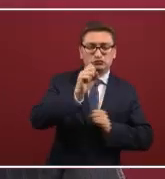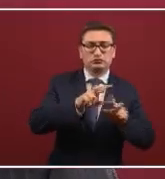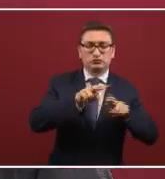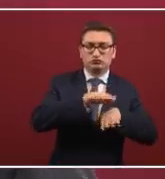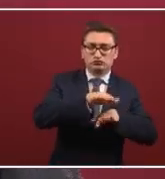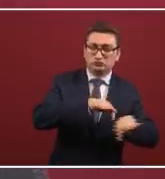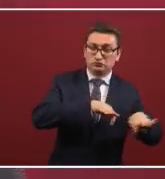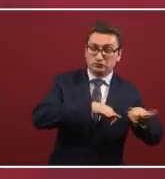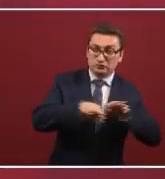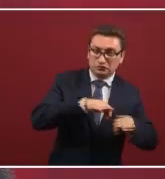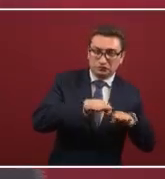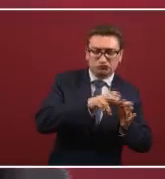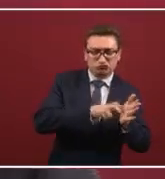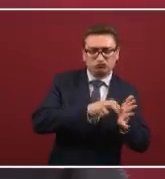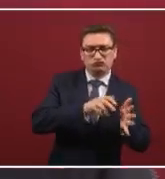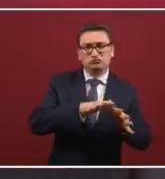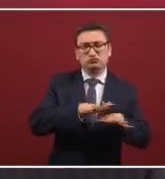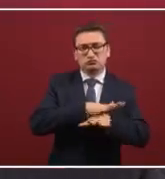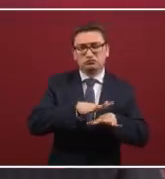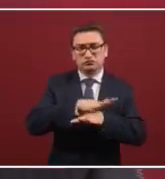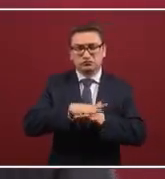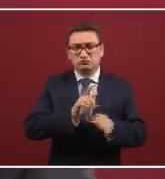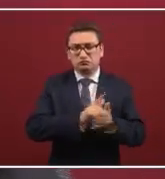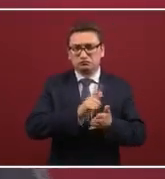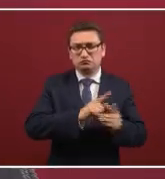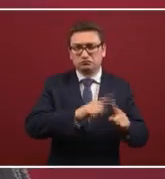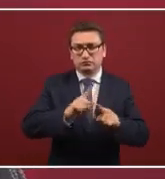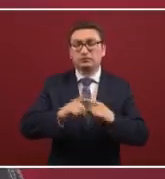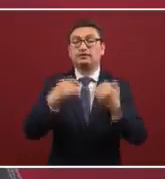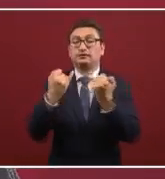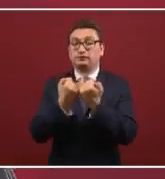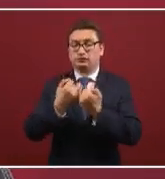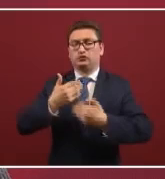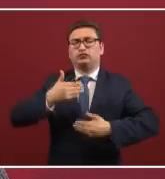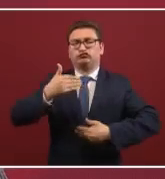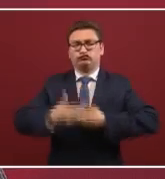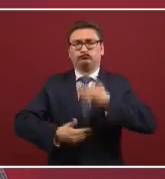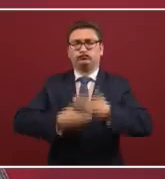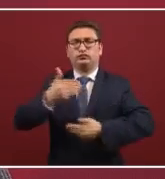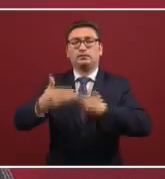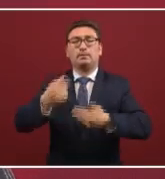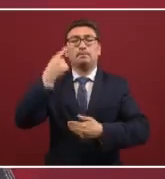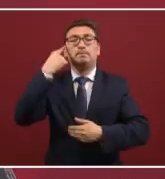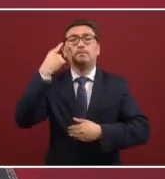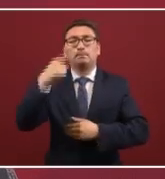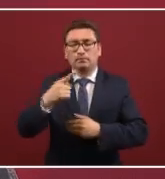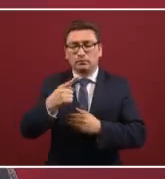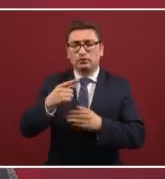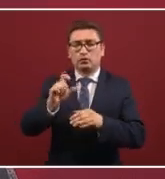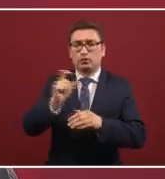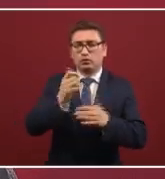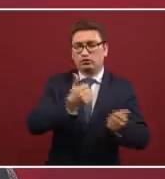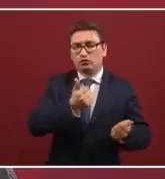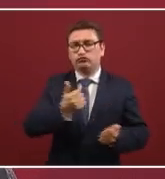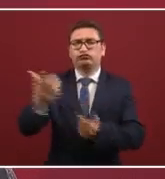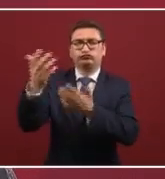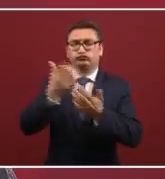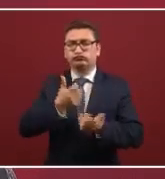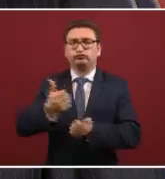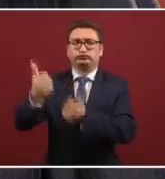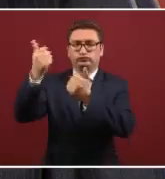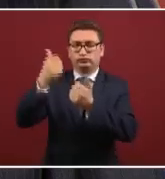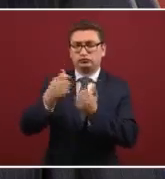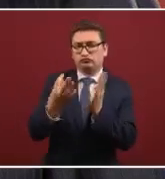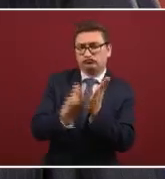gestiones para que se quitara el arancel al acero y